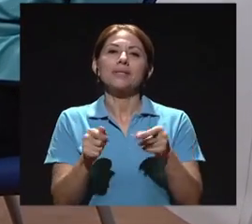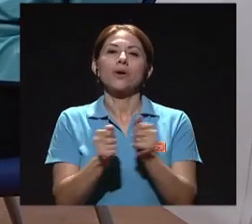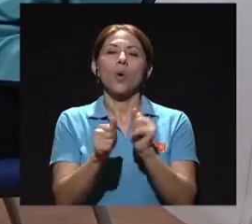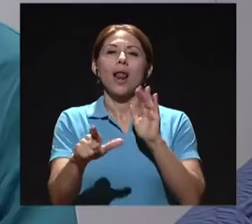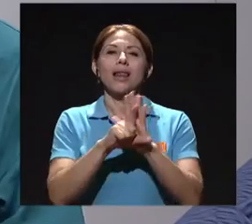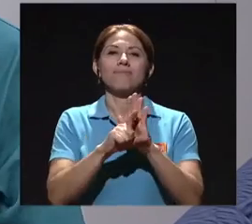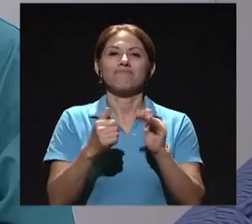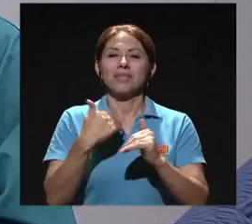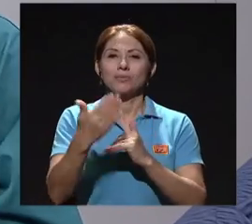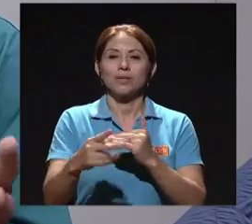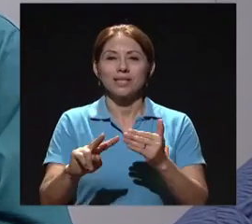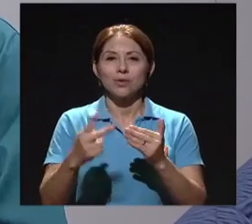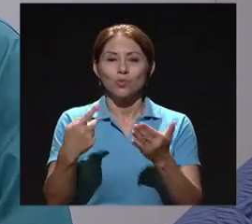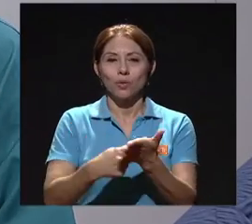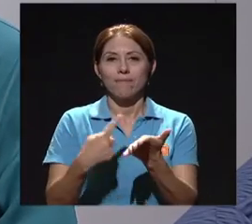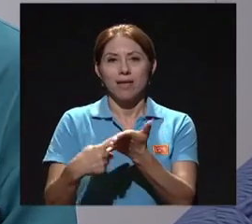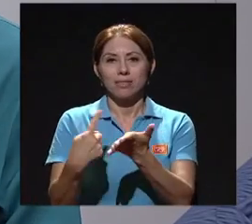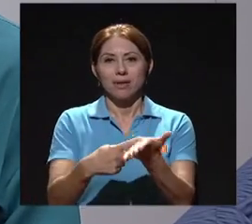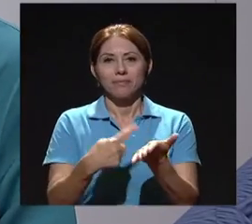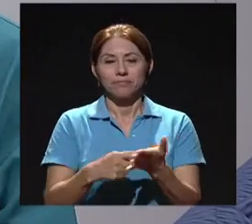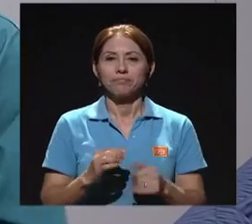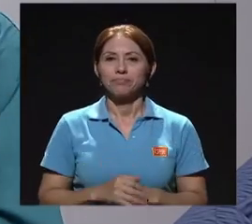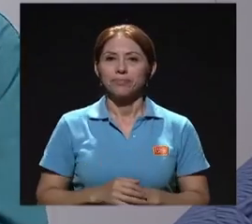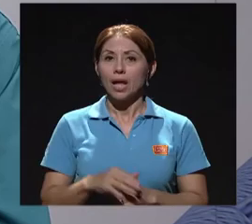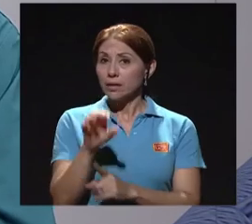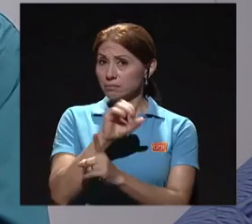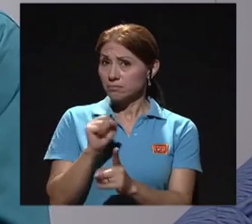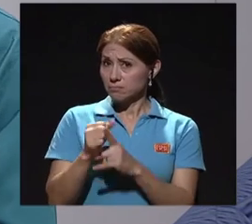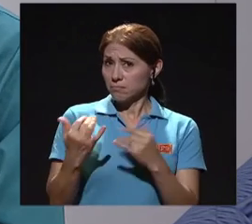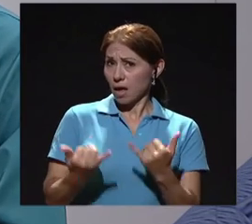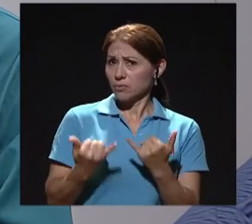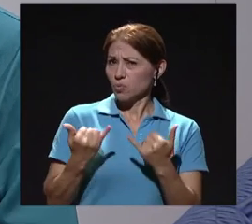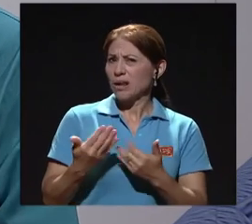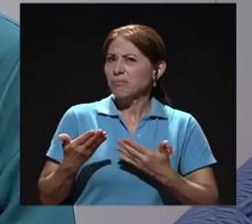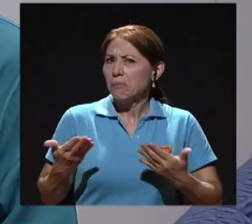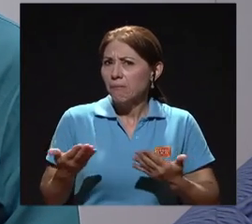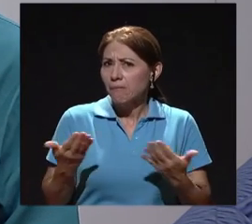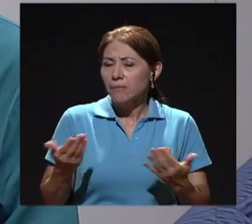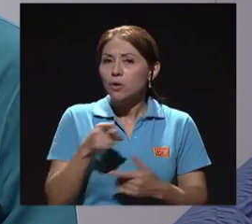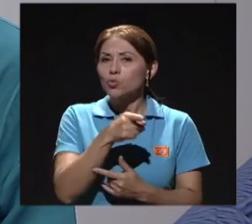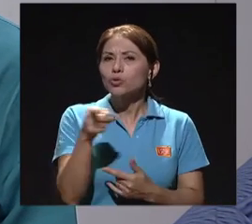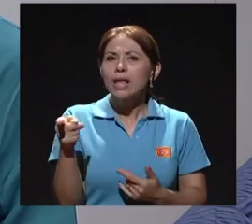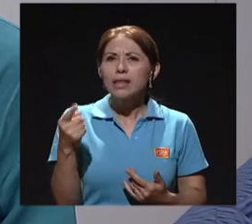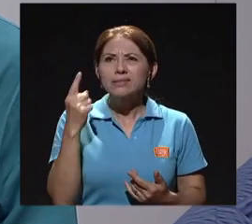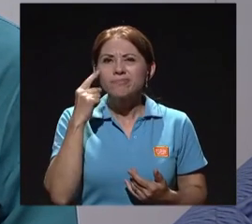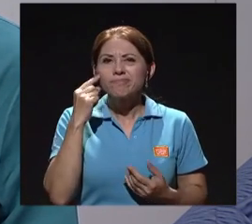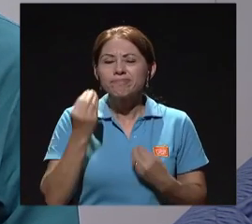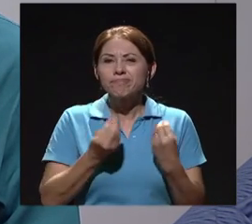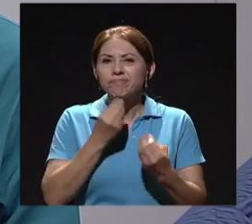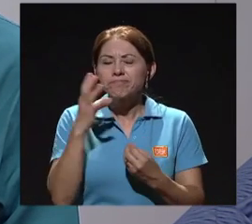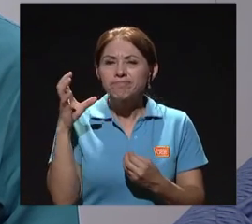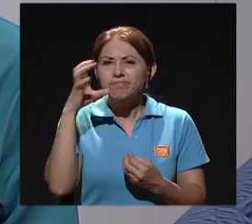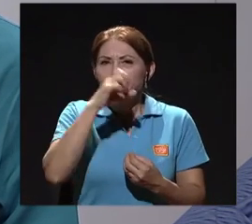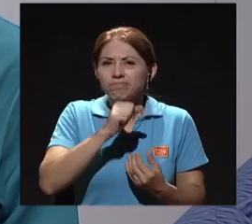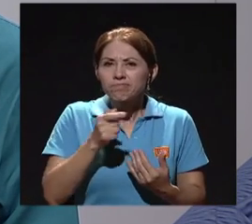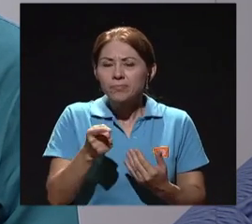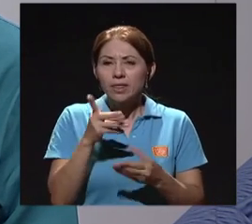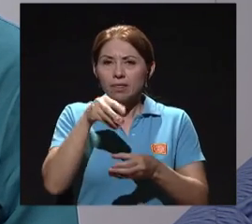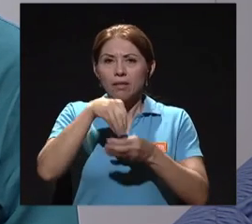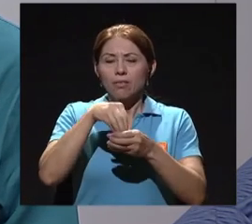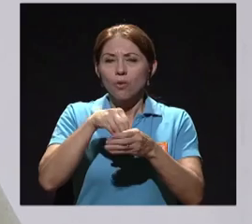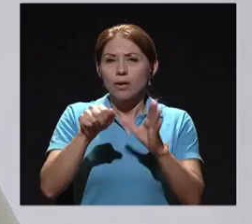debate cuál es el panorama digamos con el cual cuál es la situación actual digamos como lo percibimos ustedes dentro de la asamblea